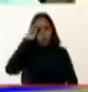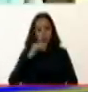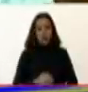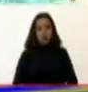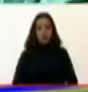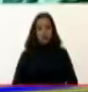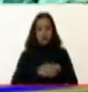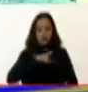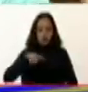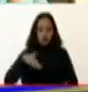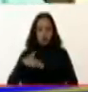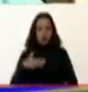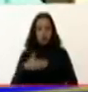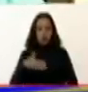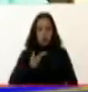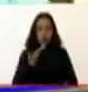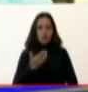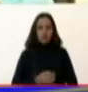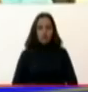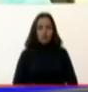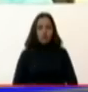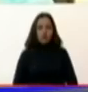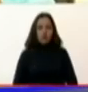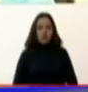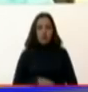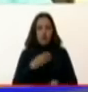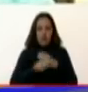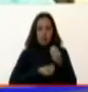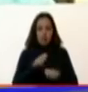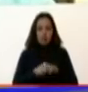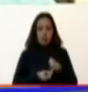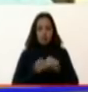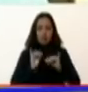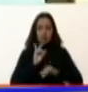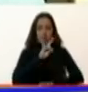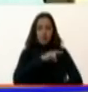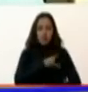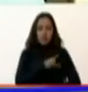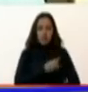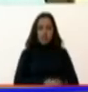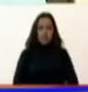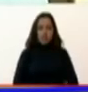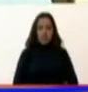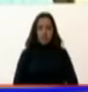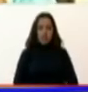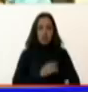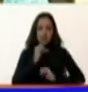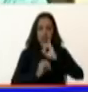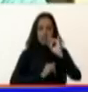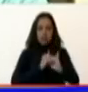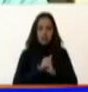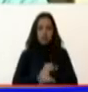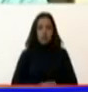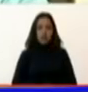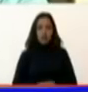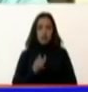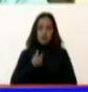Nosotros podemos, en Managua, podemos crear una universidad de verdad de carácter internacional. Yo ya